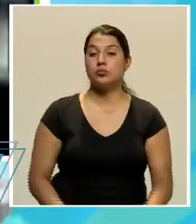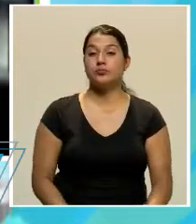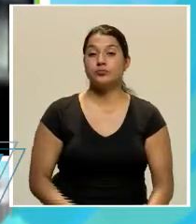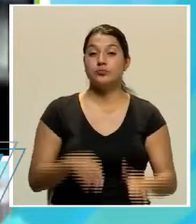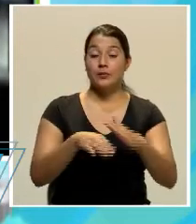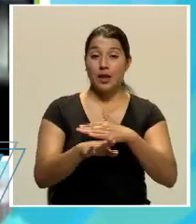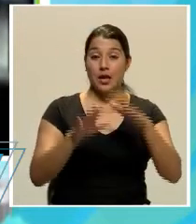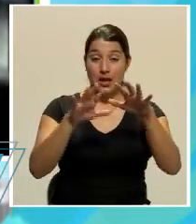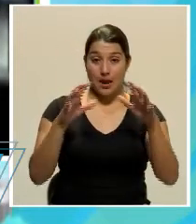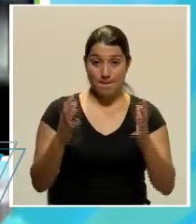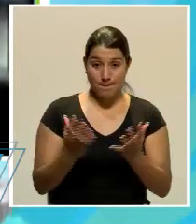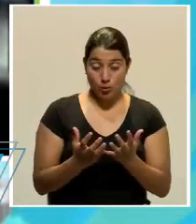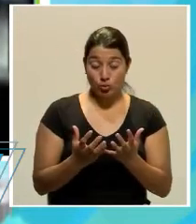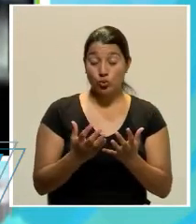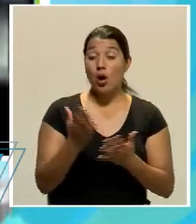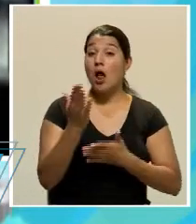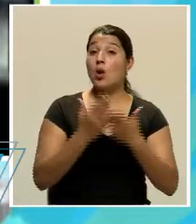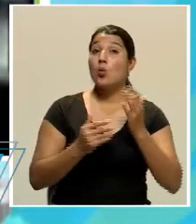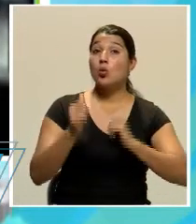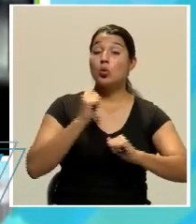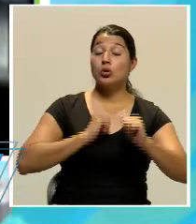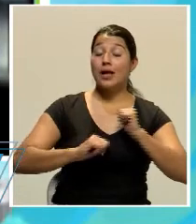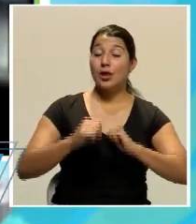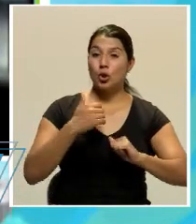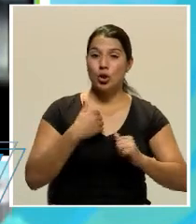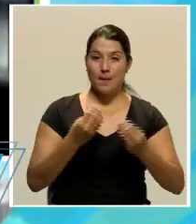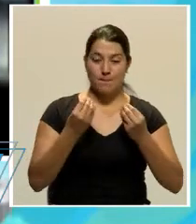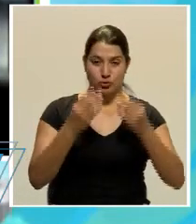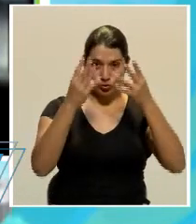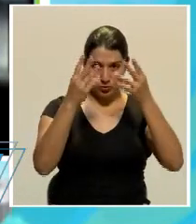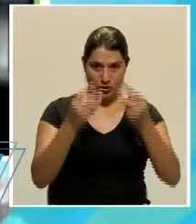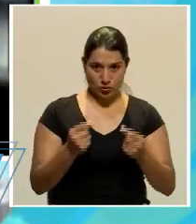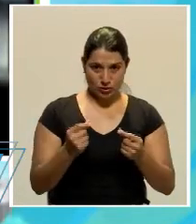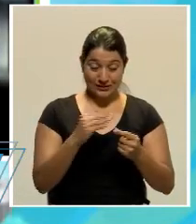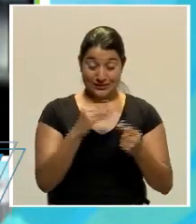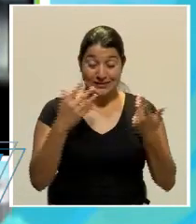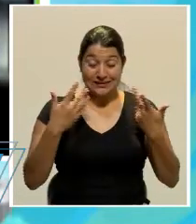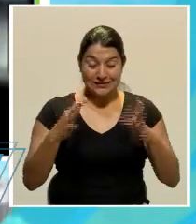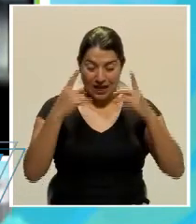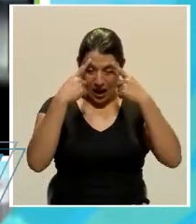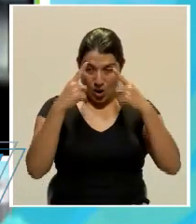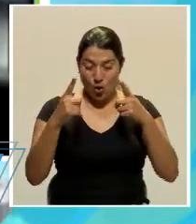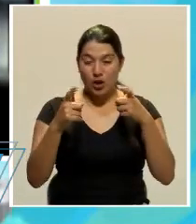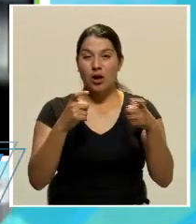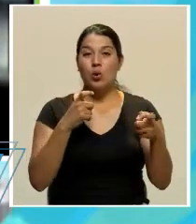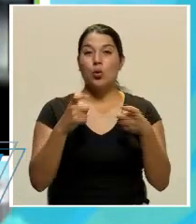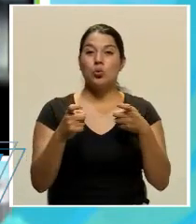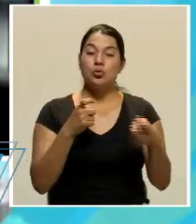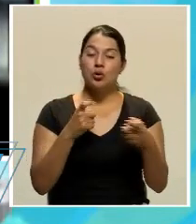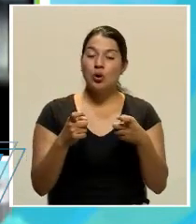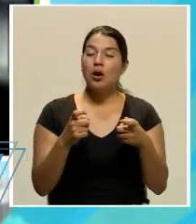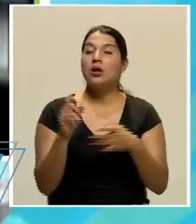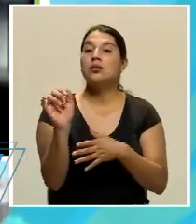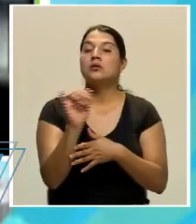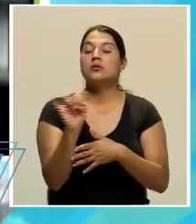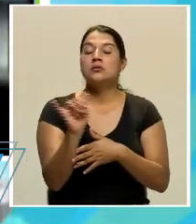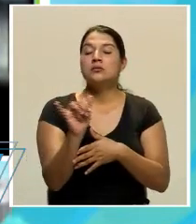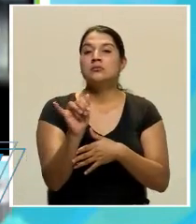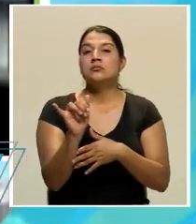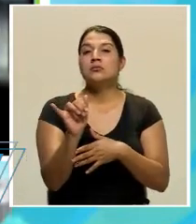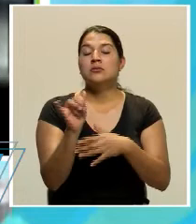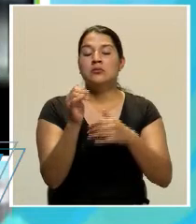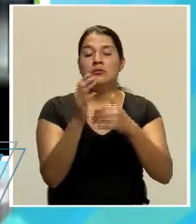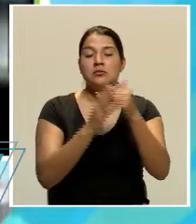el mundo, de hecho, hay teatros con muchísimo presupuesto que ya están logrando manejar como unas estructuras